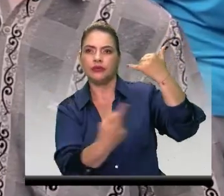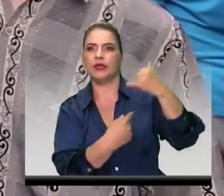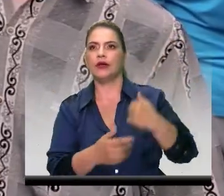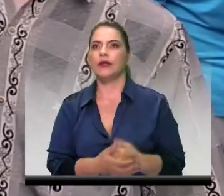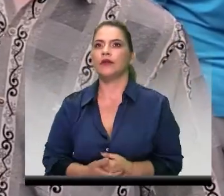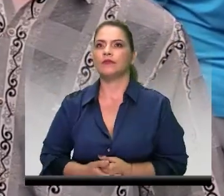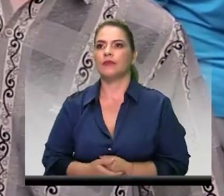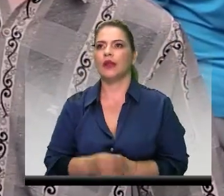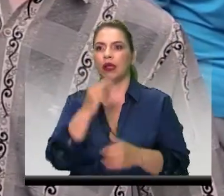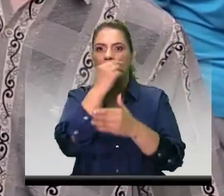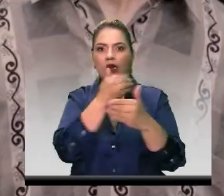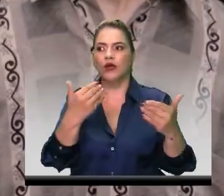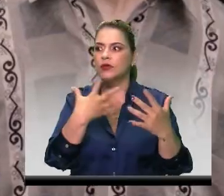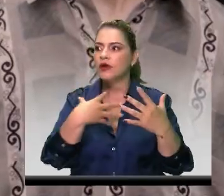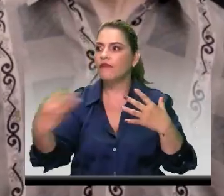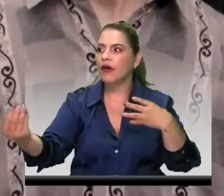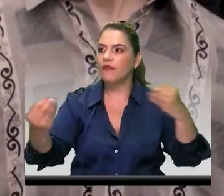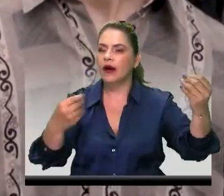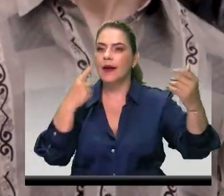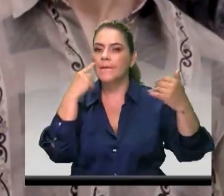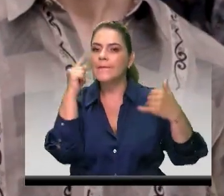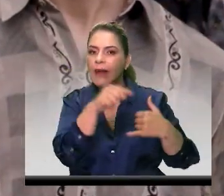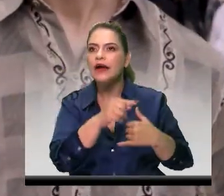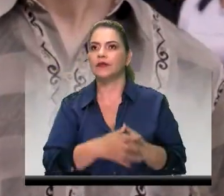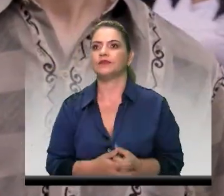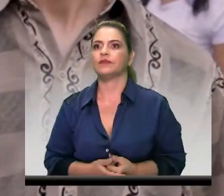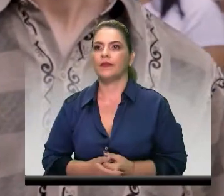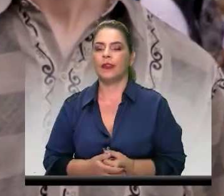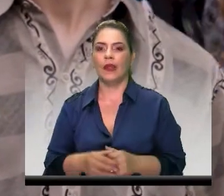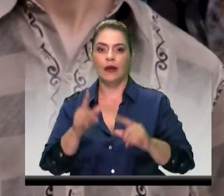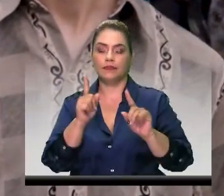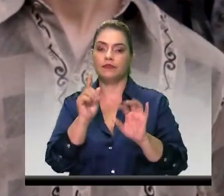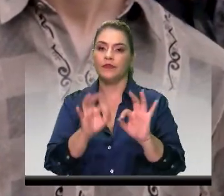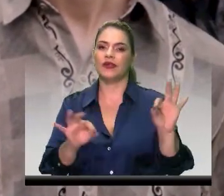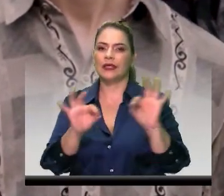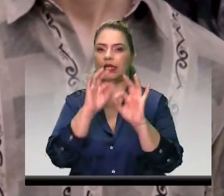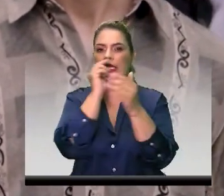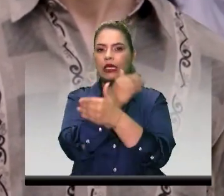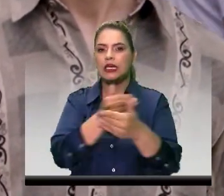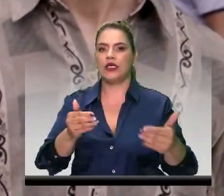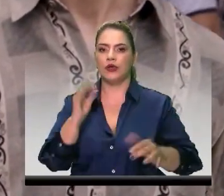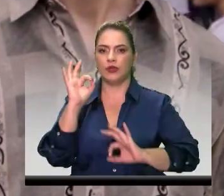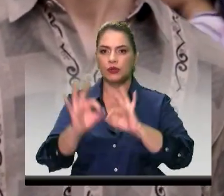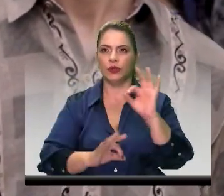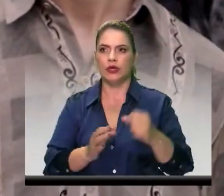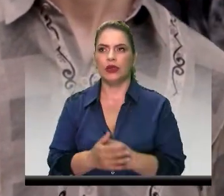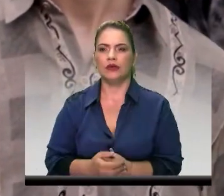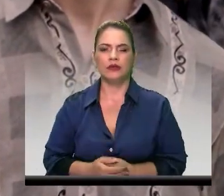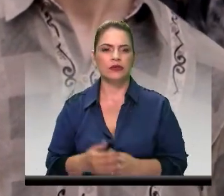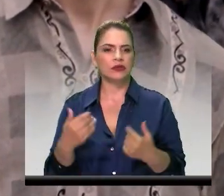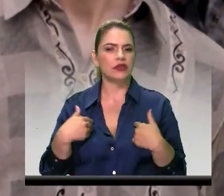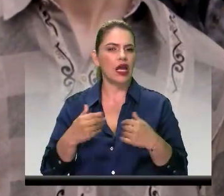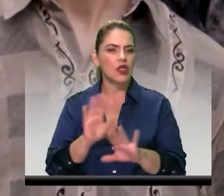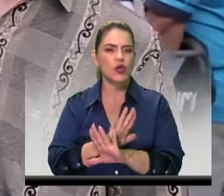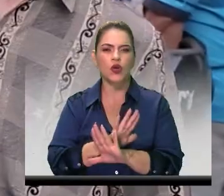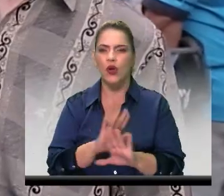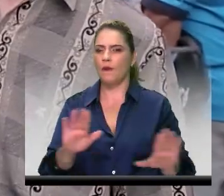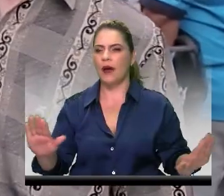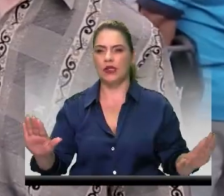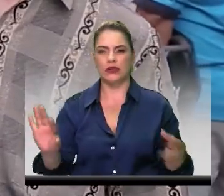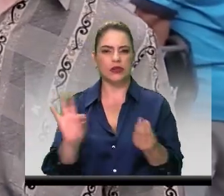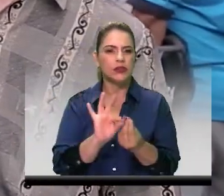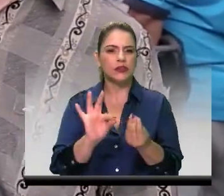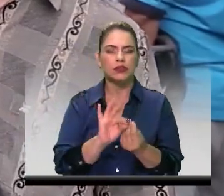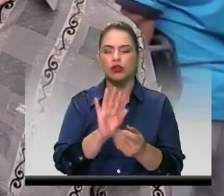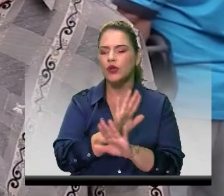colegios. Y lo que estamos haciendo en la ciudad, protegiendo a los niños. Hay que acabar con este flagelo. No más consumo de drogas en menores